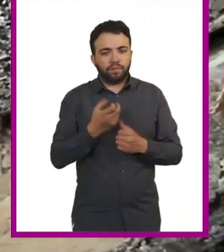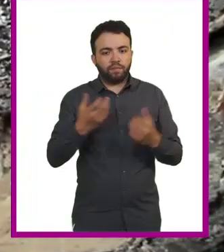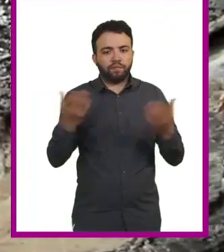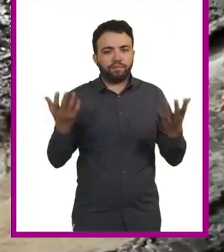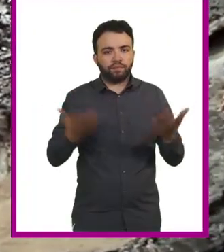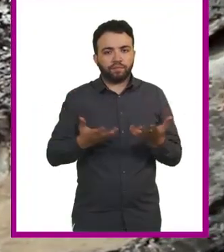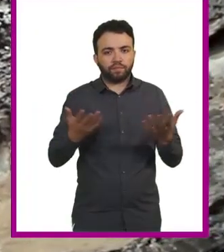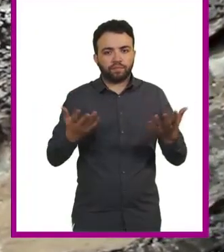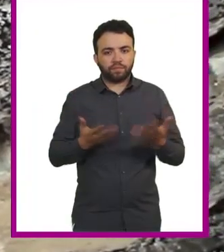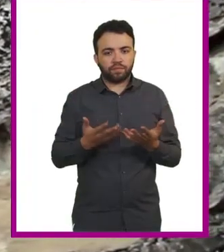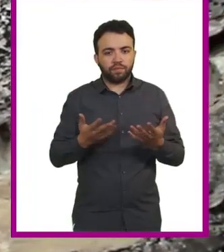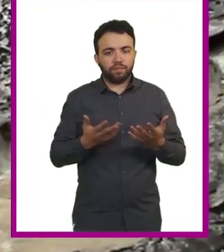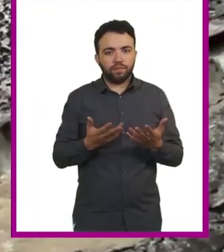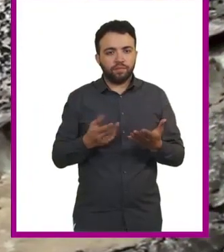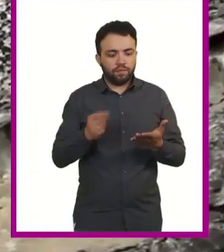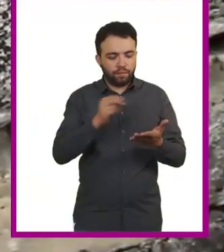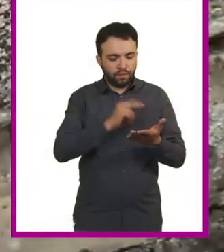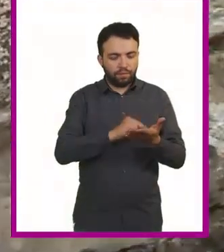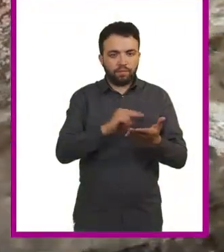aplicaban